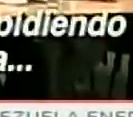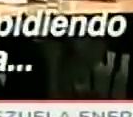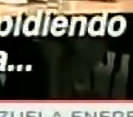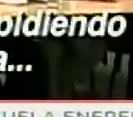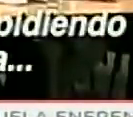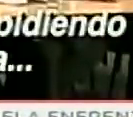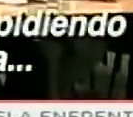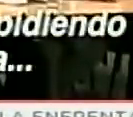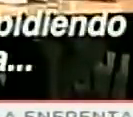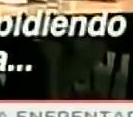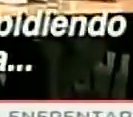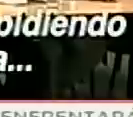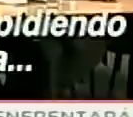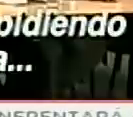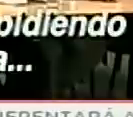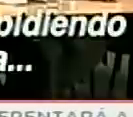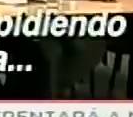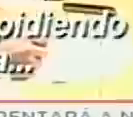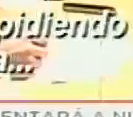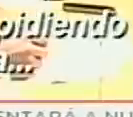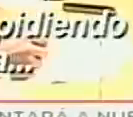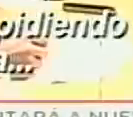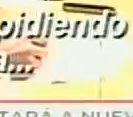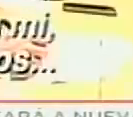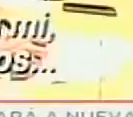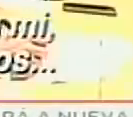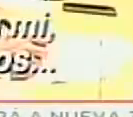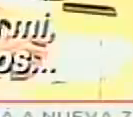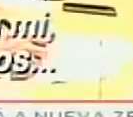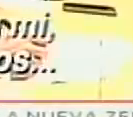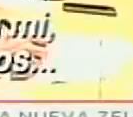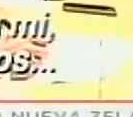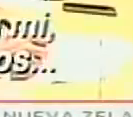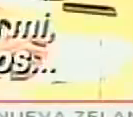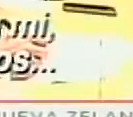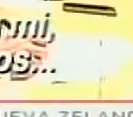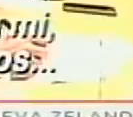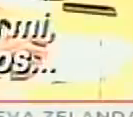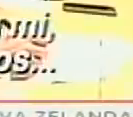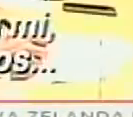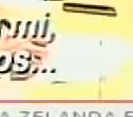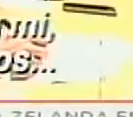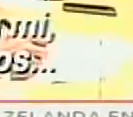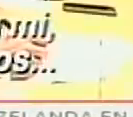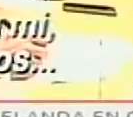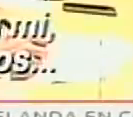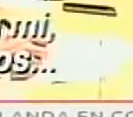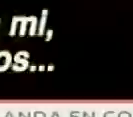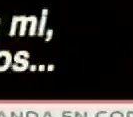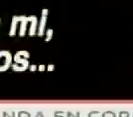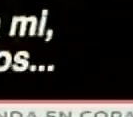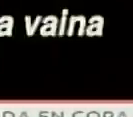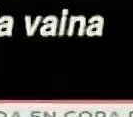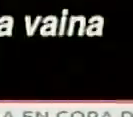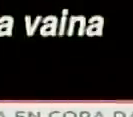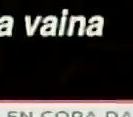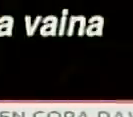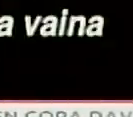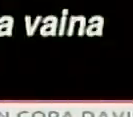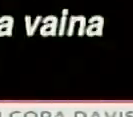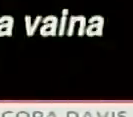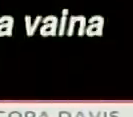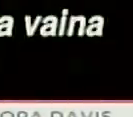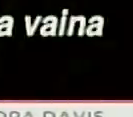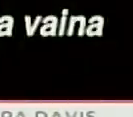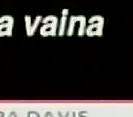abrazando. Allá lo ven a todos ellos pidiendo visa, con sus reales afuera. Me vienen a llorar a mí me vienen a llorar todito. Ay, que la